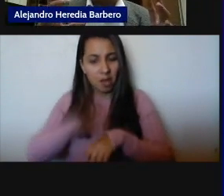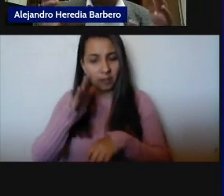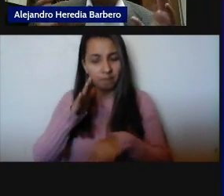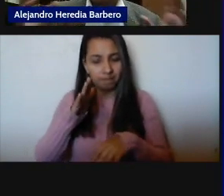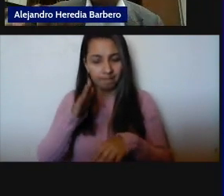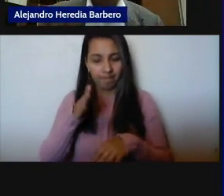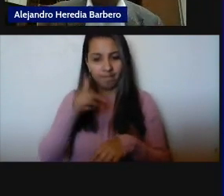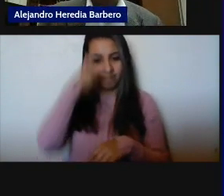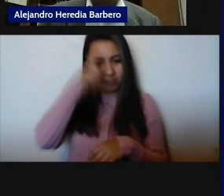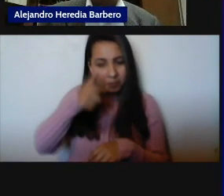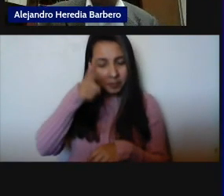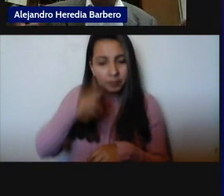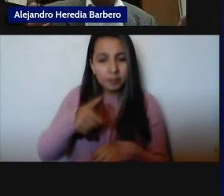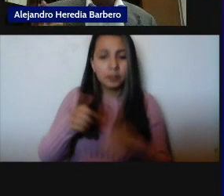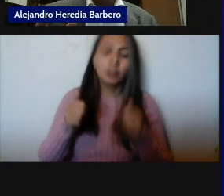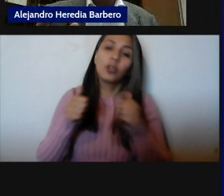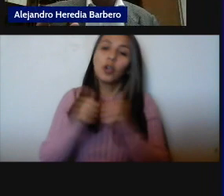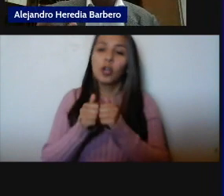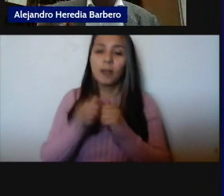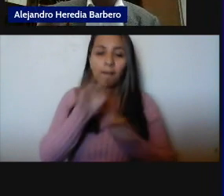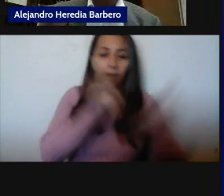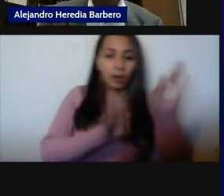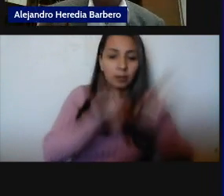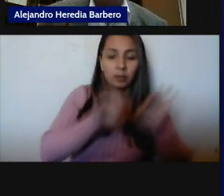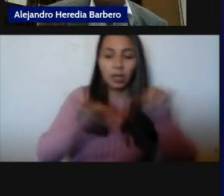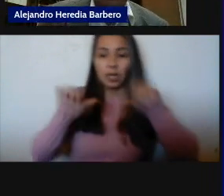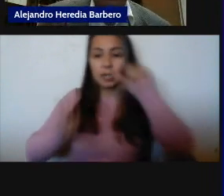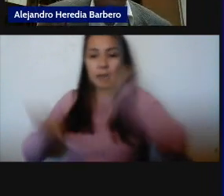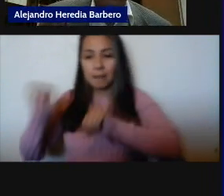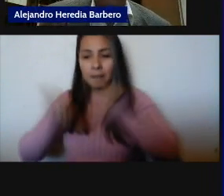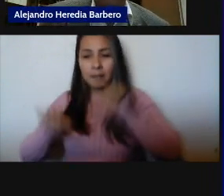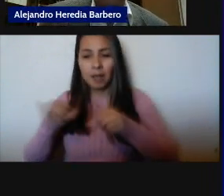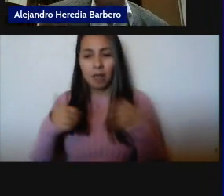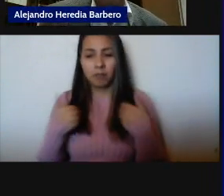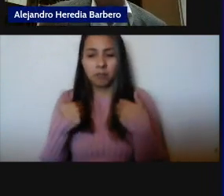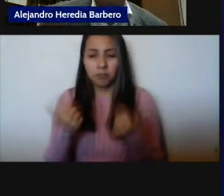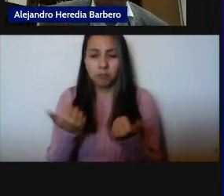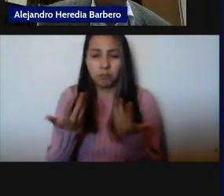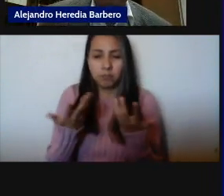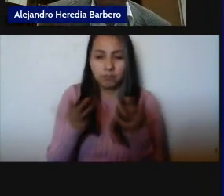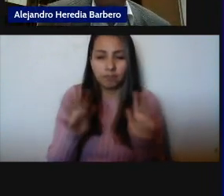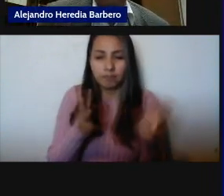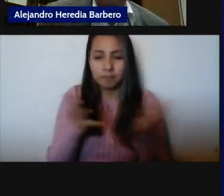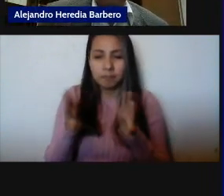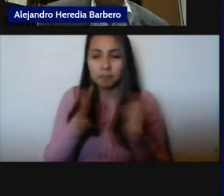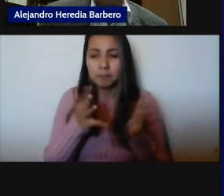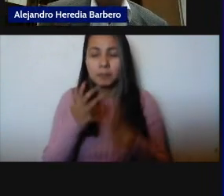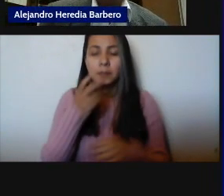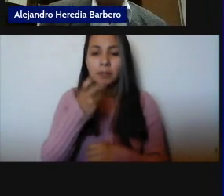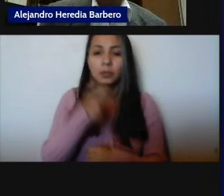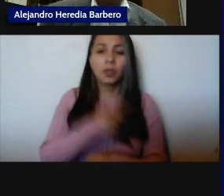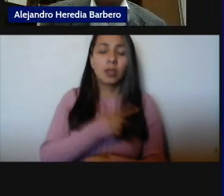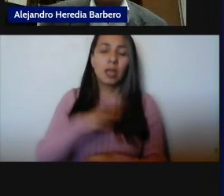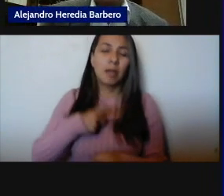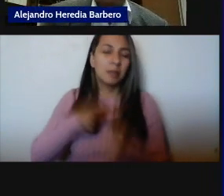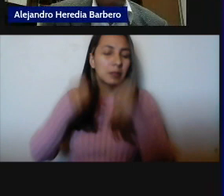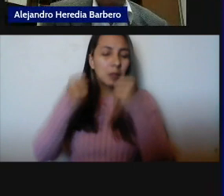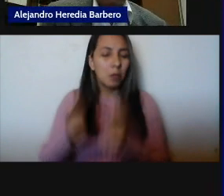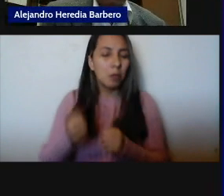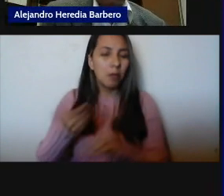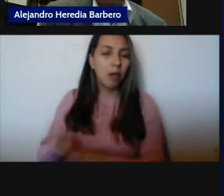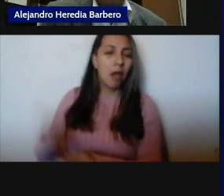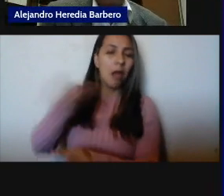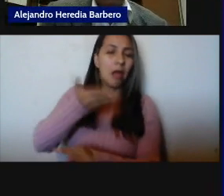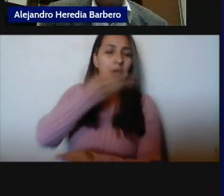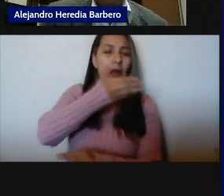en la interacción con un medio físico-químico que más o menos entendemos y asumimos que debió estar en la Tierra